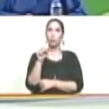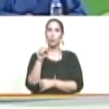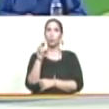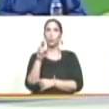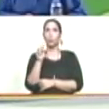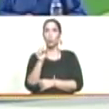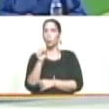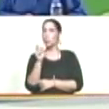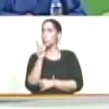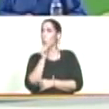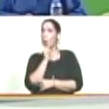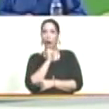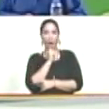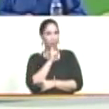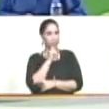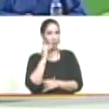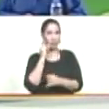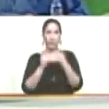no tenemos final.